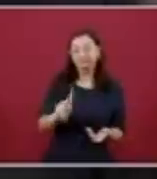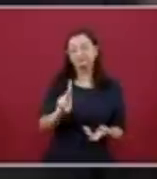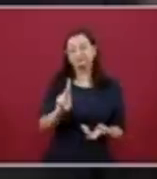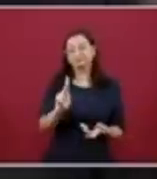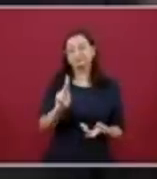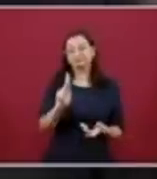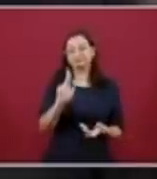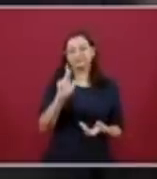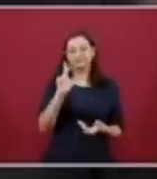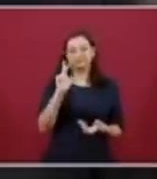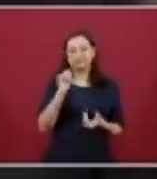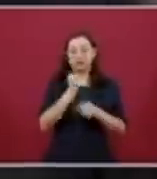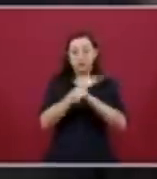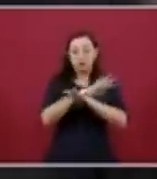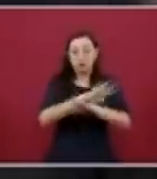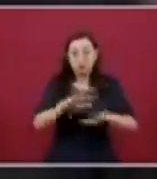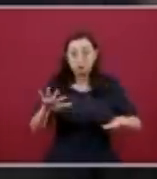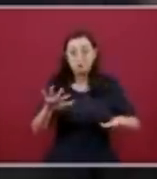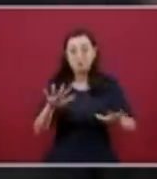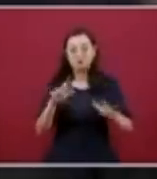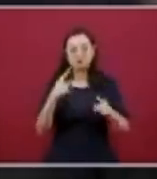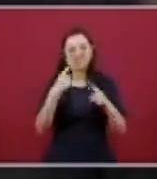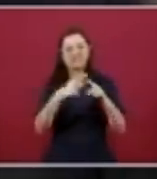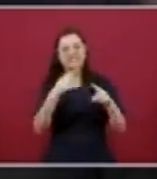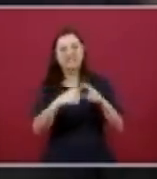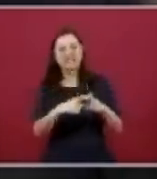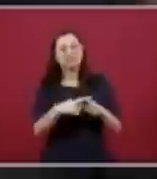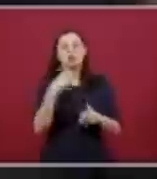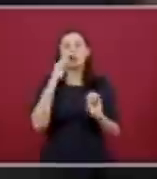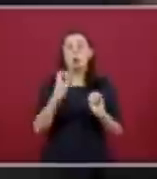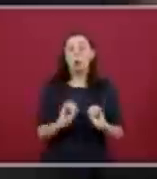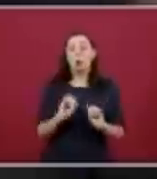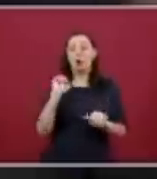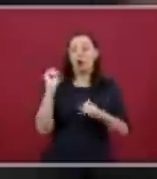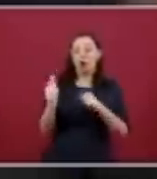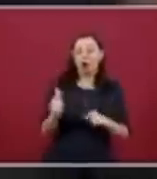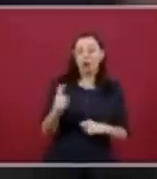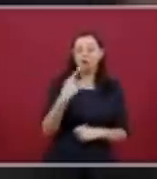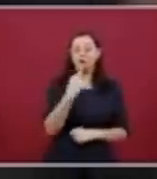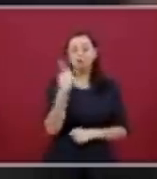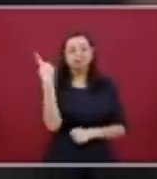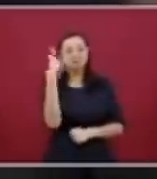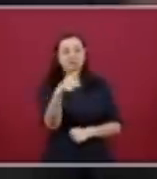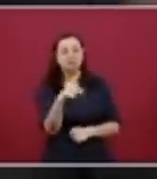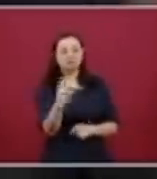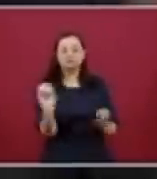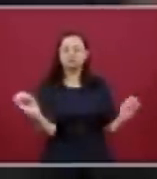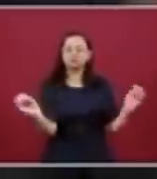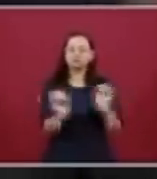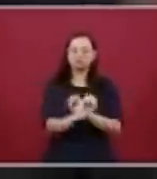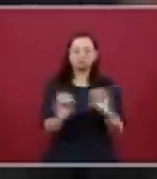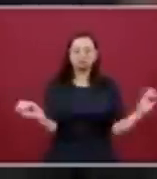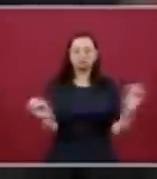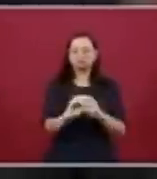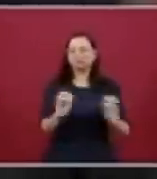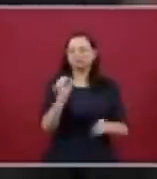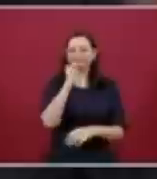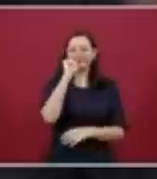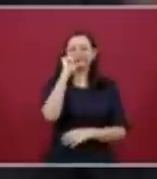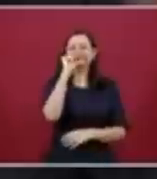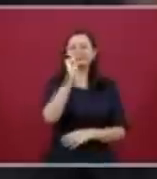ningún dato de denuncias presentadas sobre este